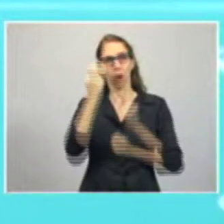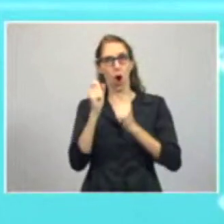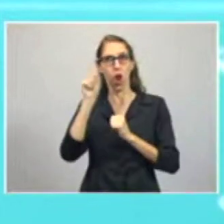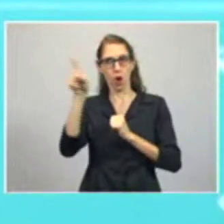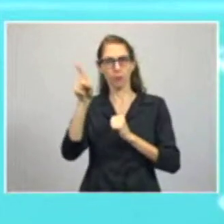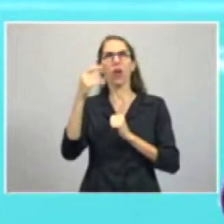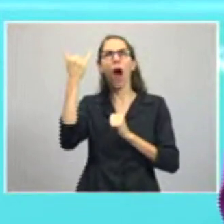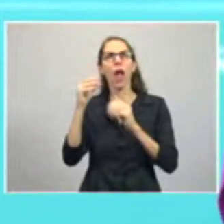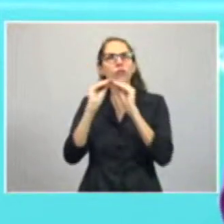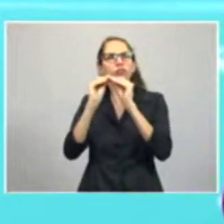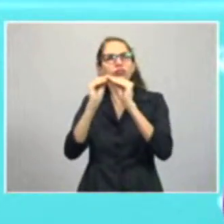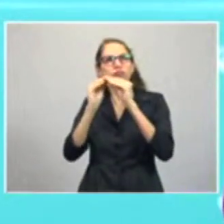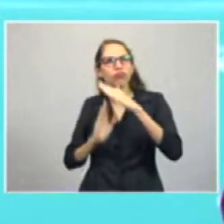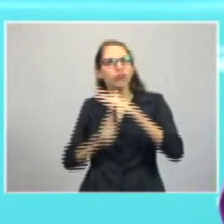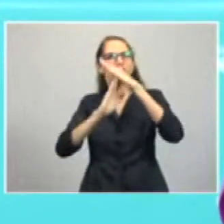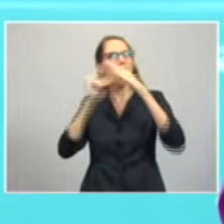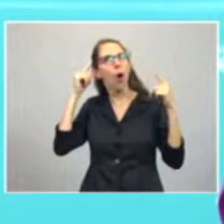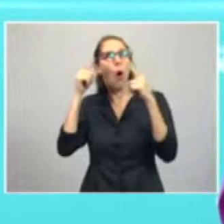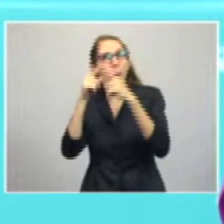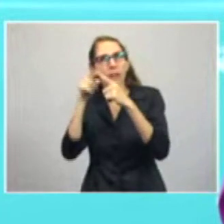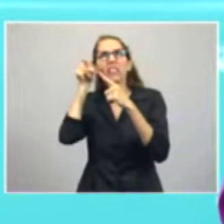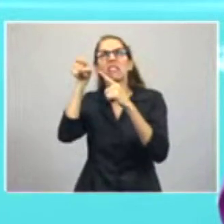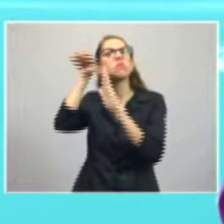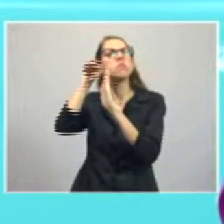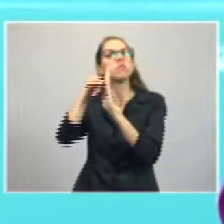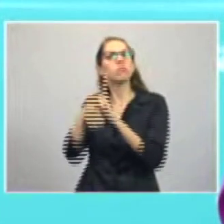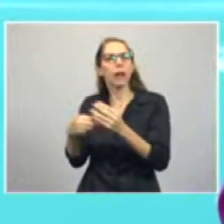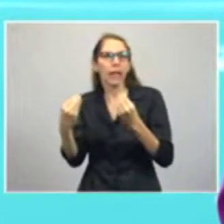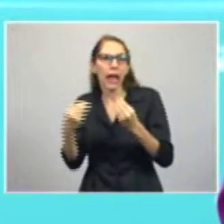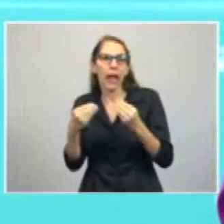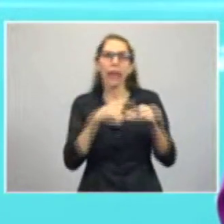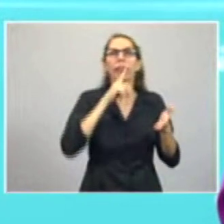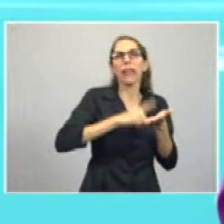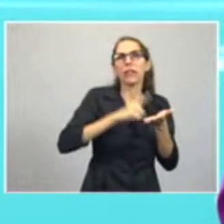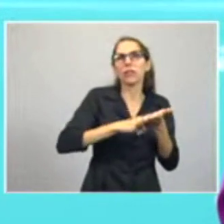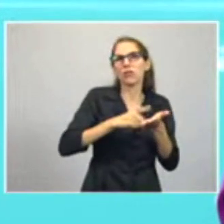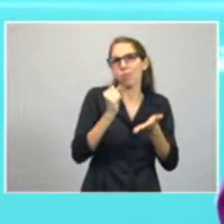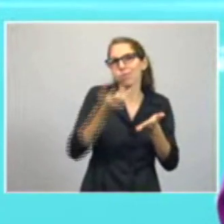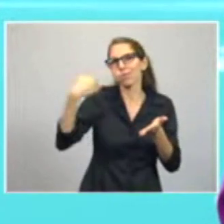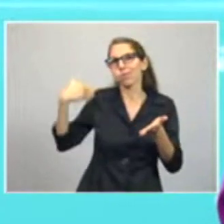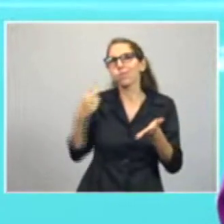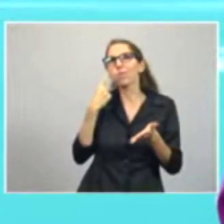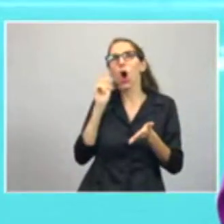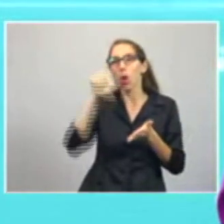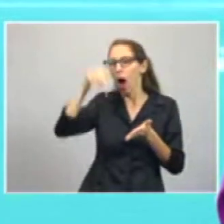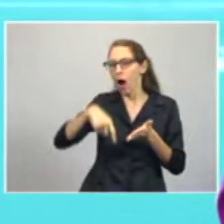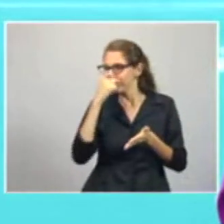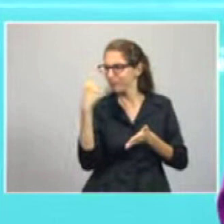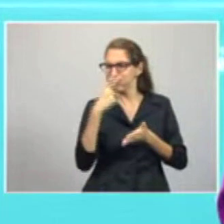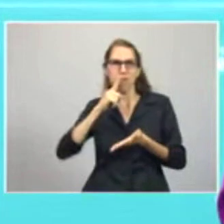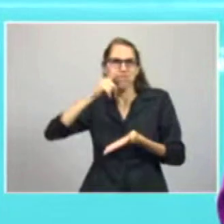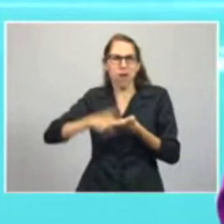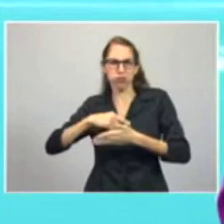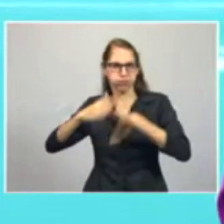consiste en medidas que se han visto muchas veces, tal vez ahora con más profundidad, con más velocidad, pero